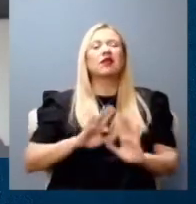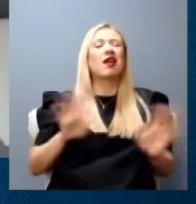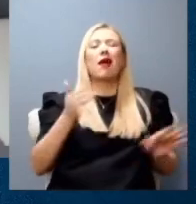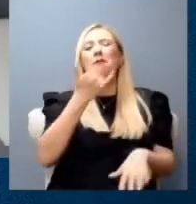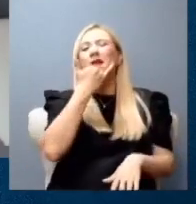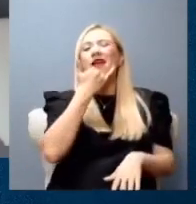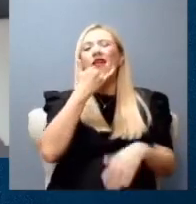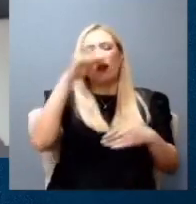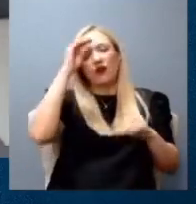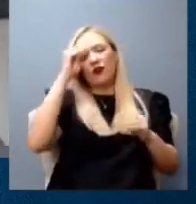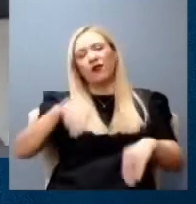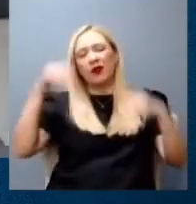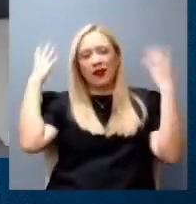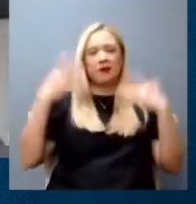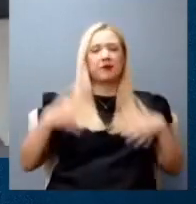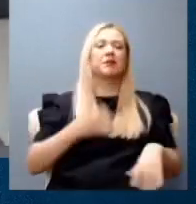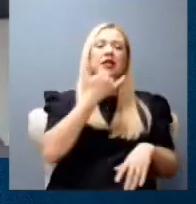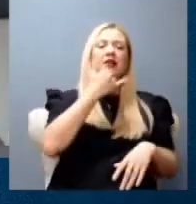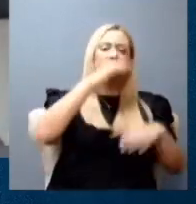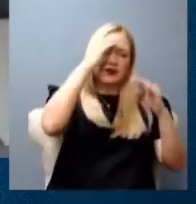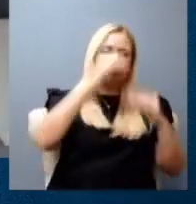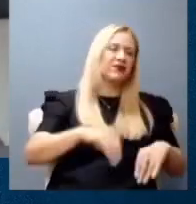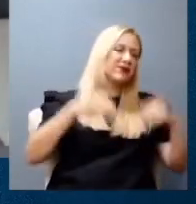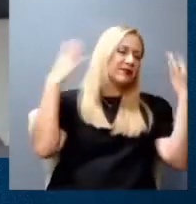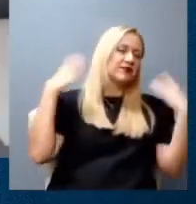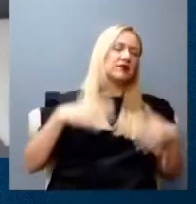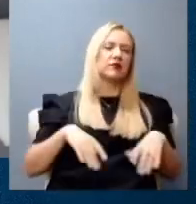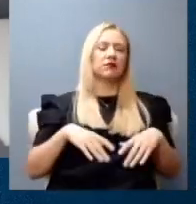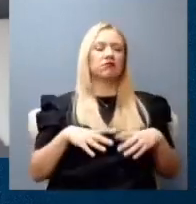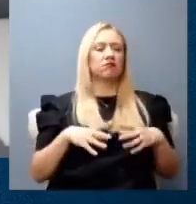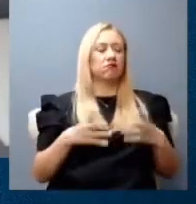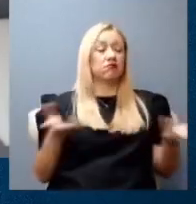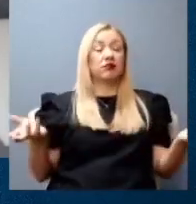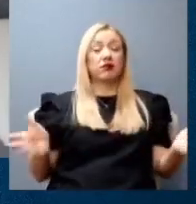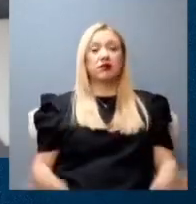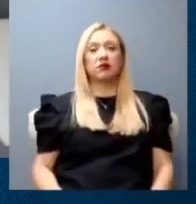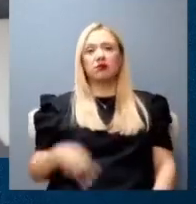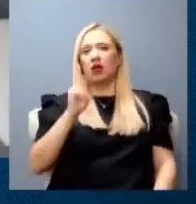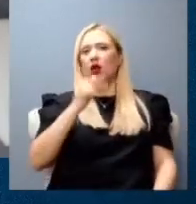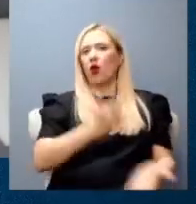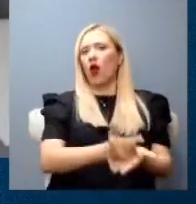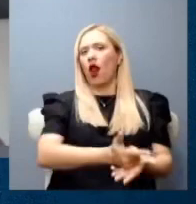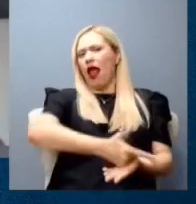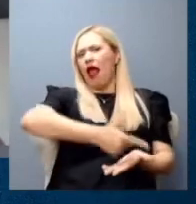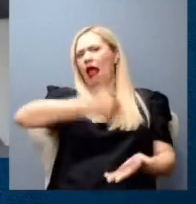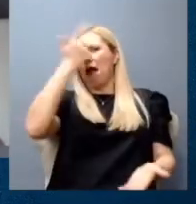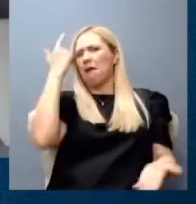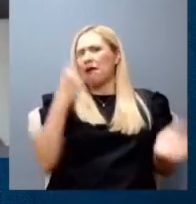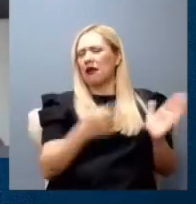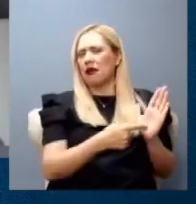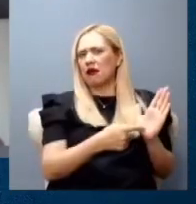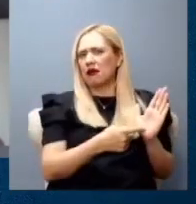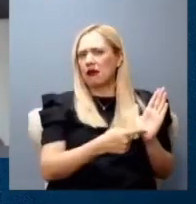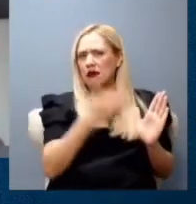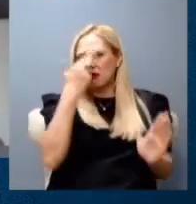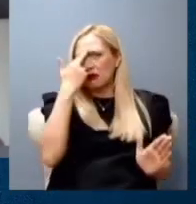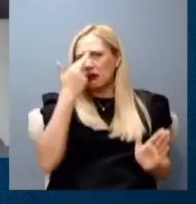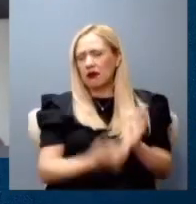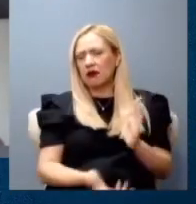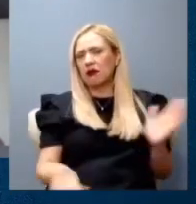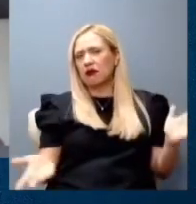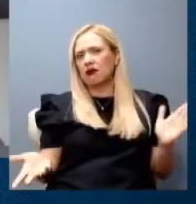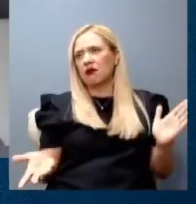amplias, con la judicialización de algunos delitos ya muy, muy graves, pero en general fueron